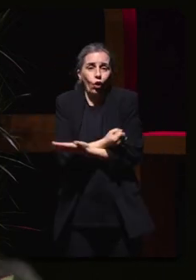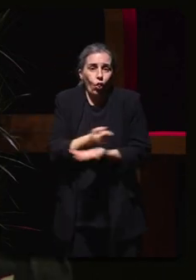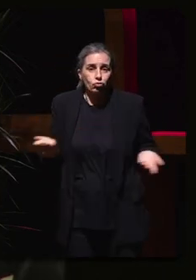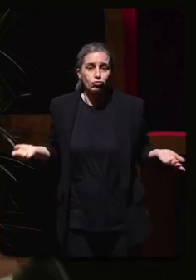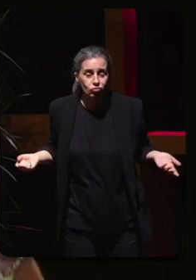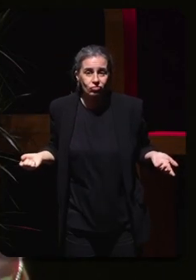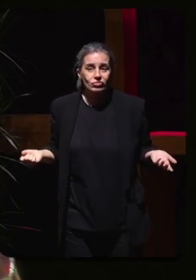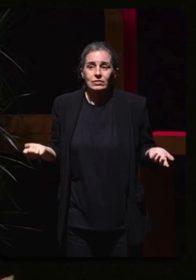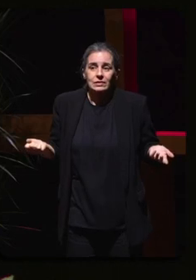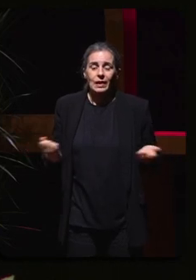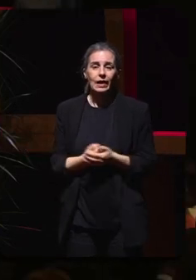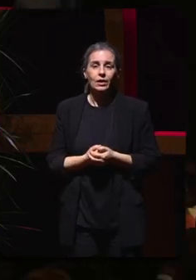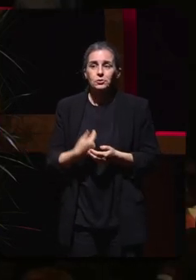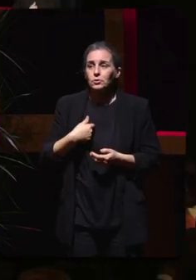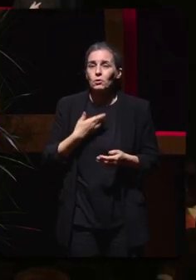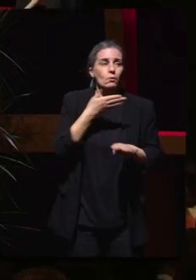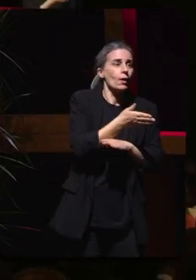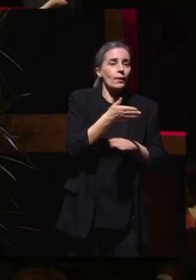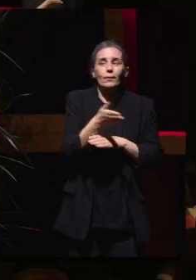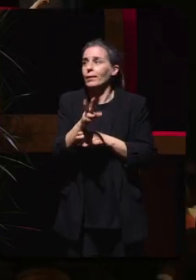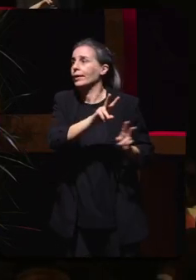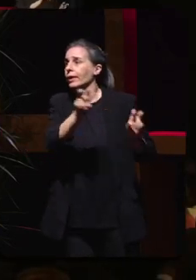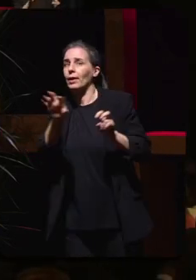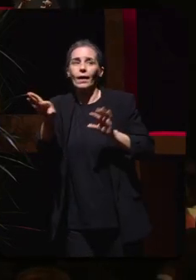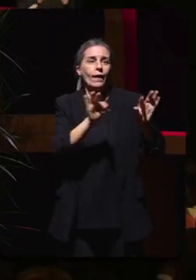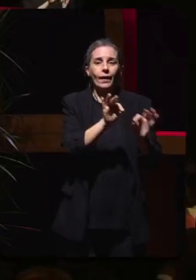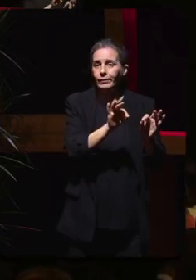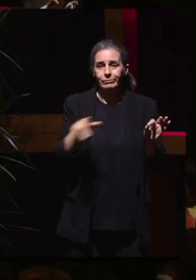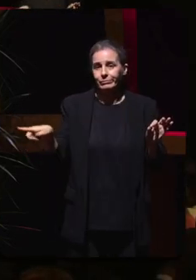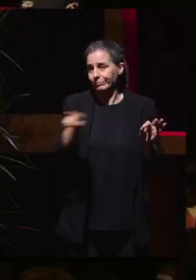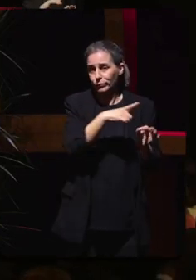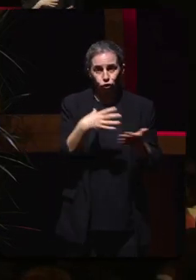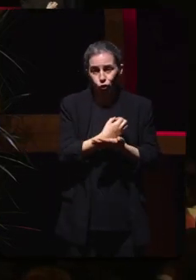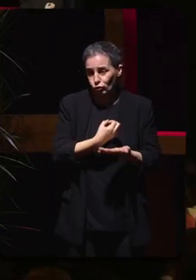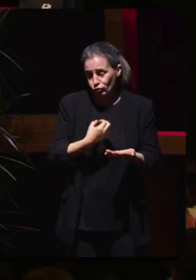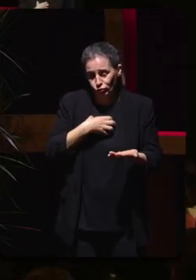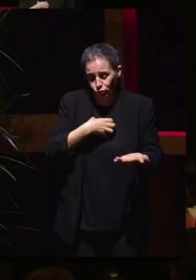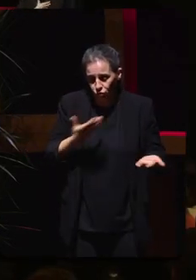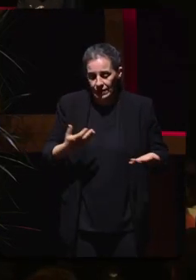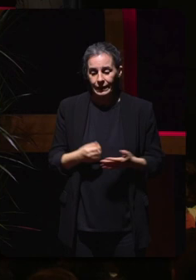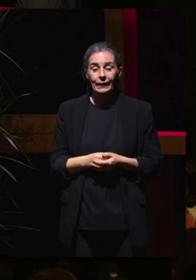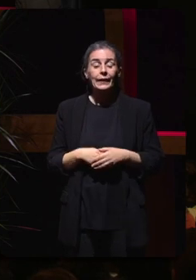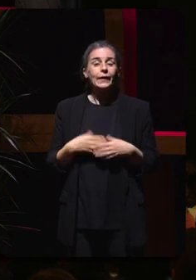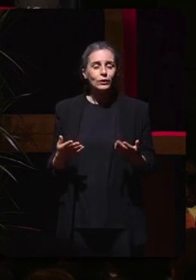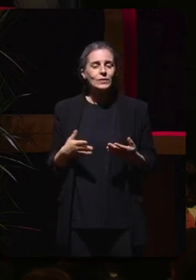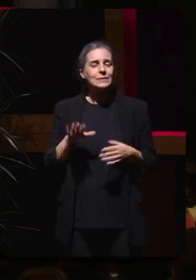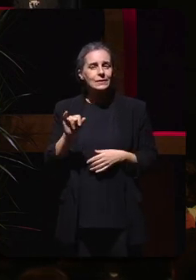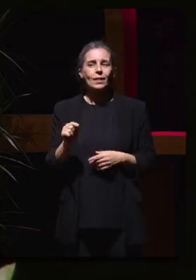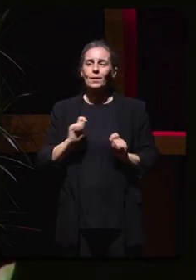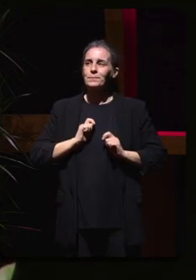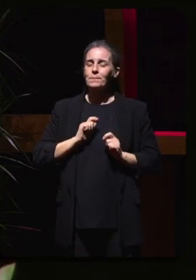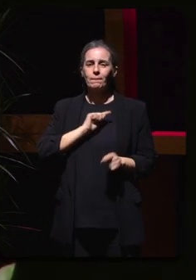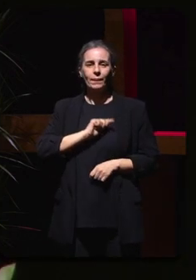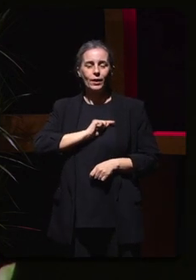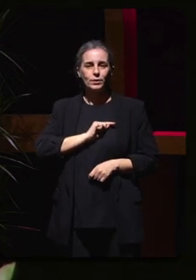lo cual, por allá donde quisieras ir, pues evidentemente no podías ir. Así que sí, que tenías una sensación